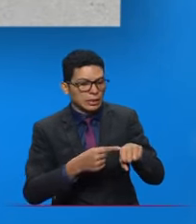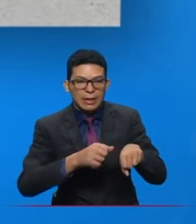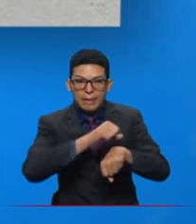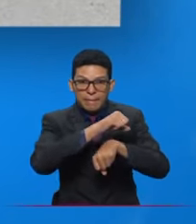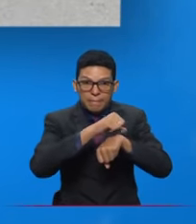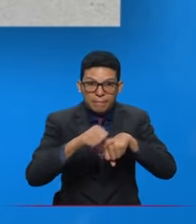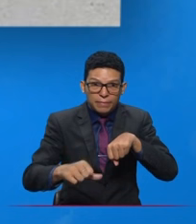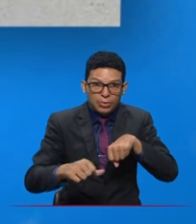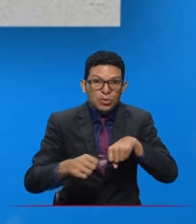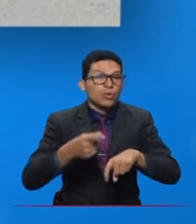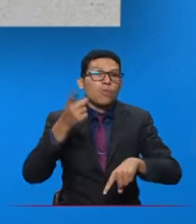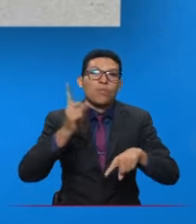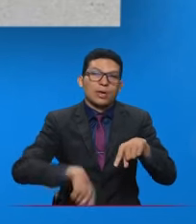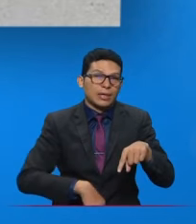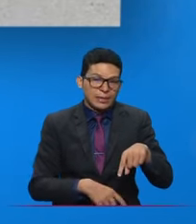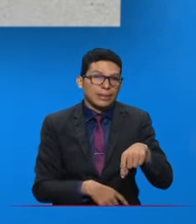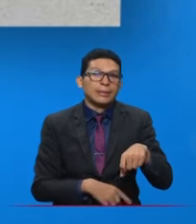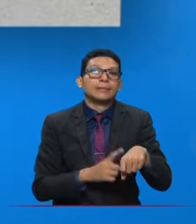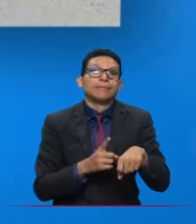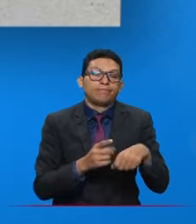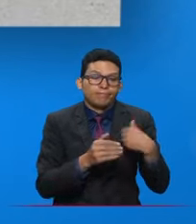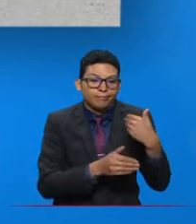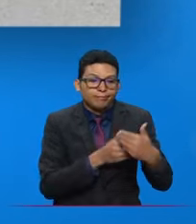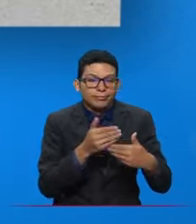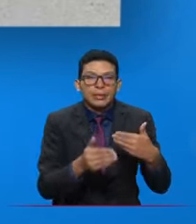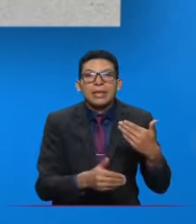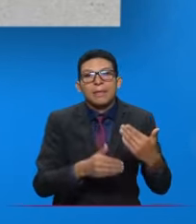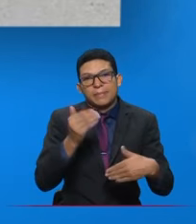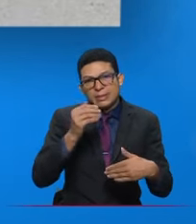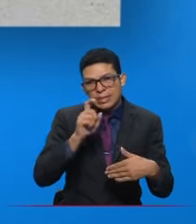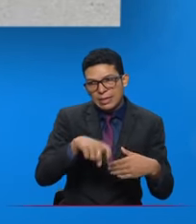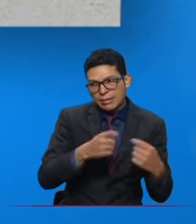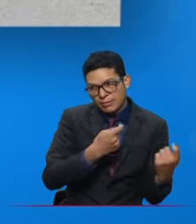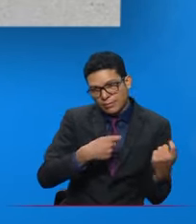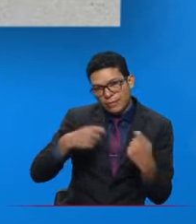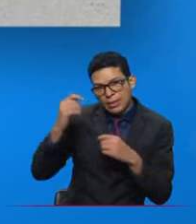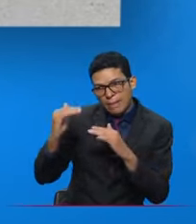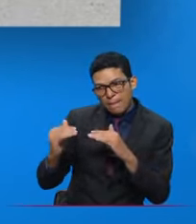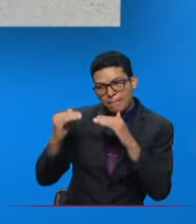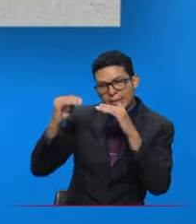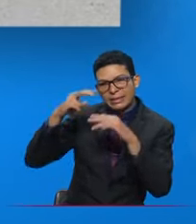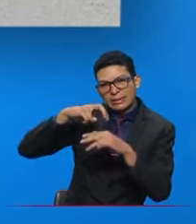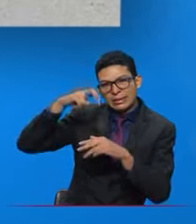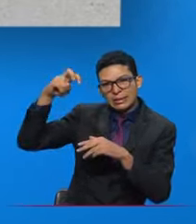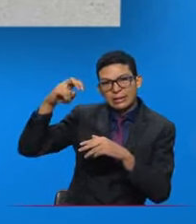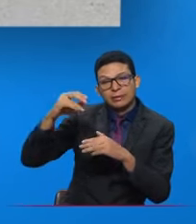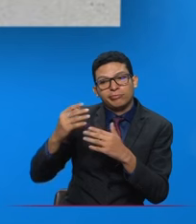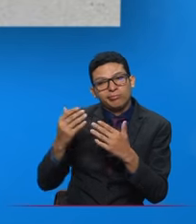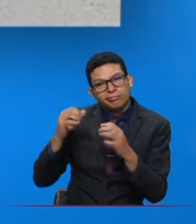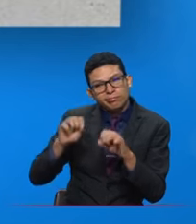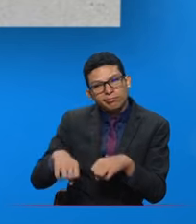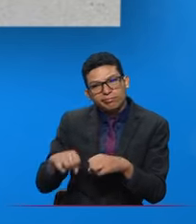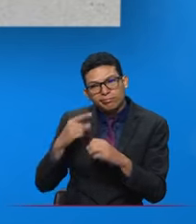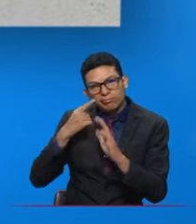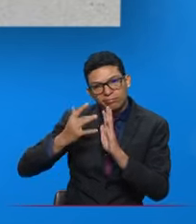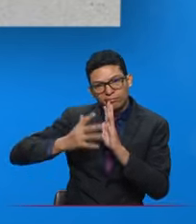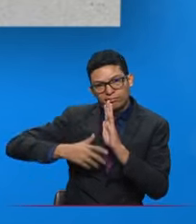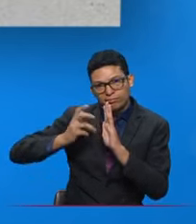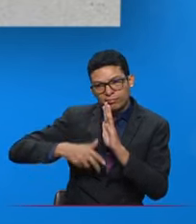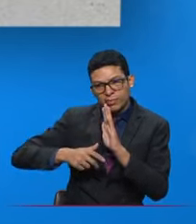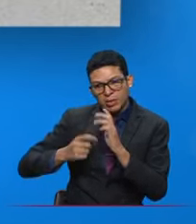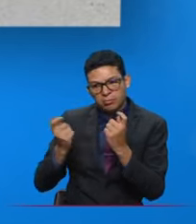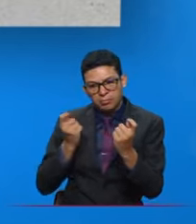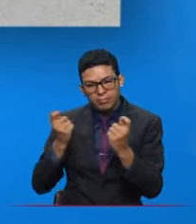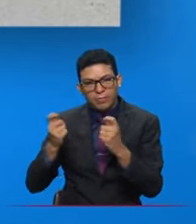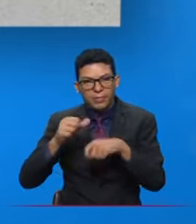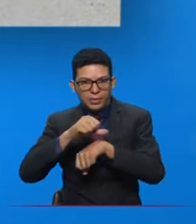cirugía en tobillo derecho. Por este proceso se debe iniciar la remisión a nivel superior de atención para valorización y manejo por parte de cirugía